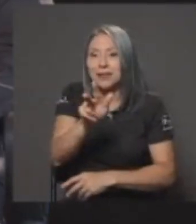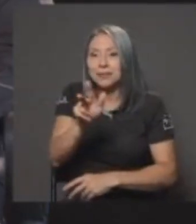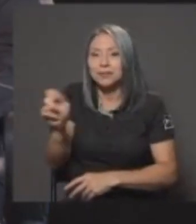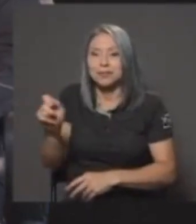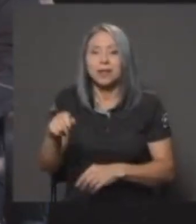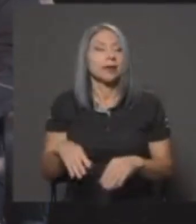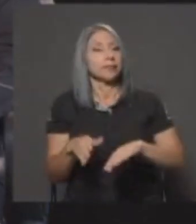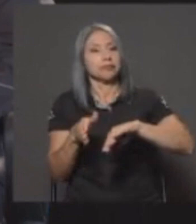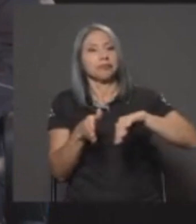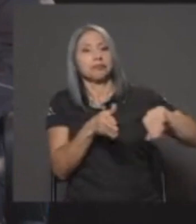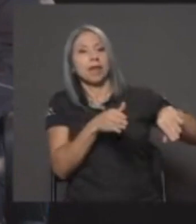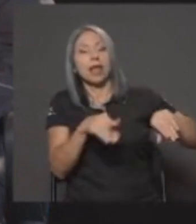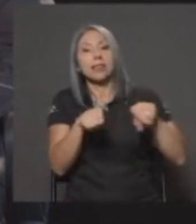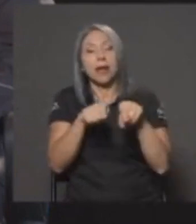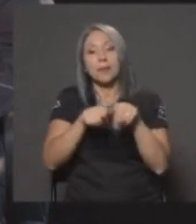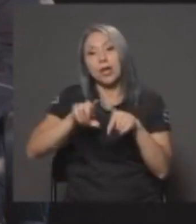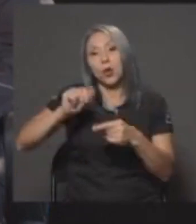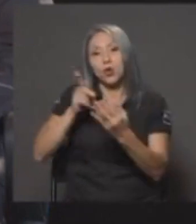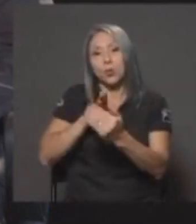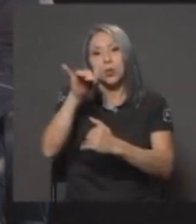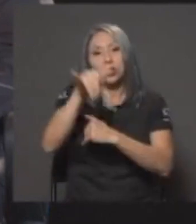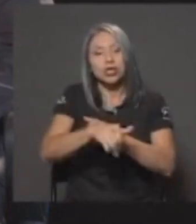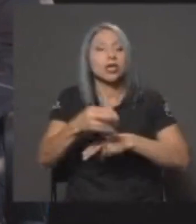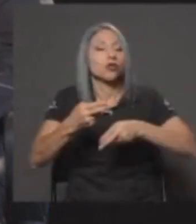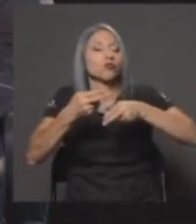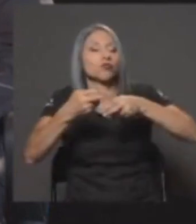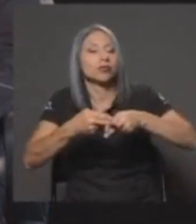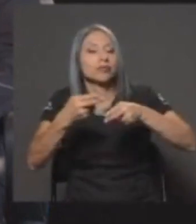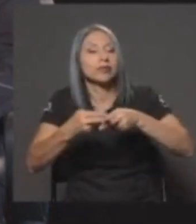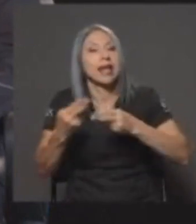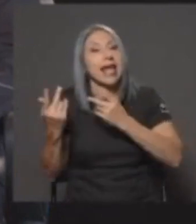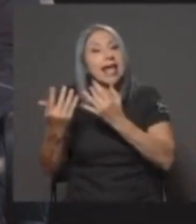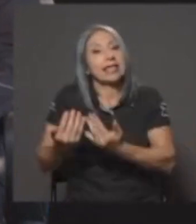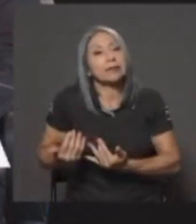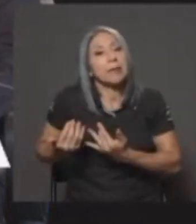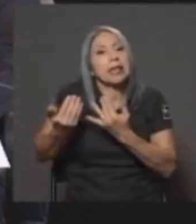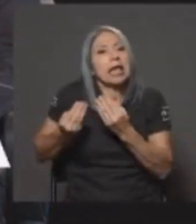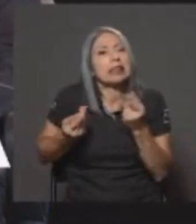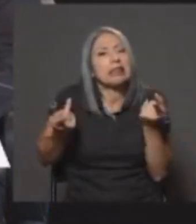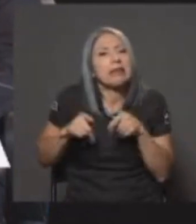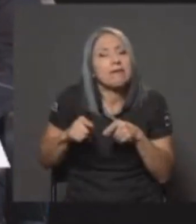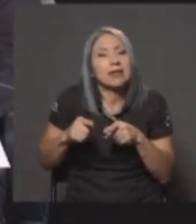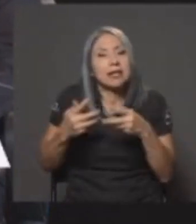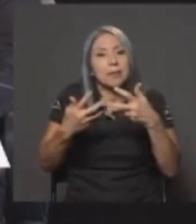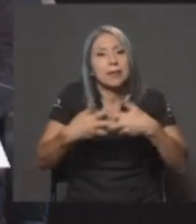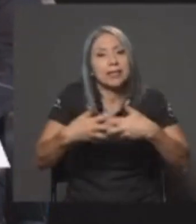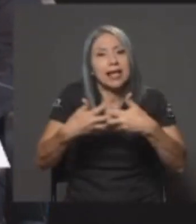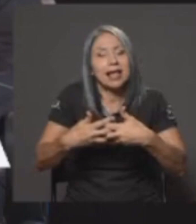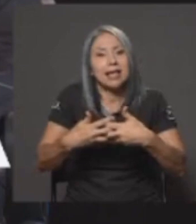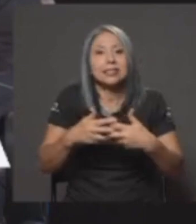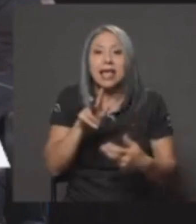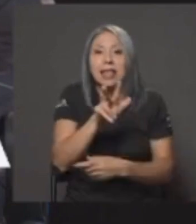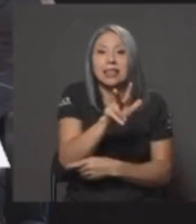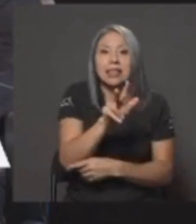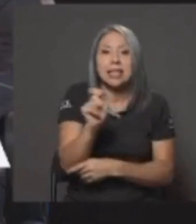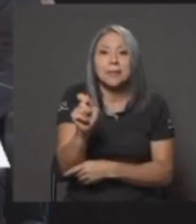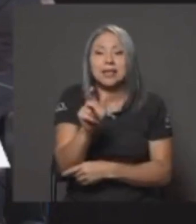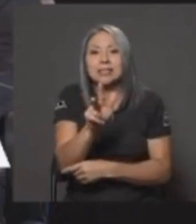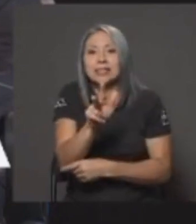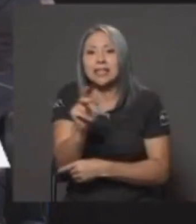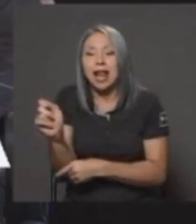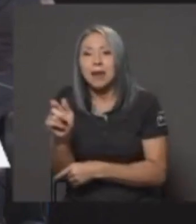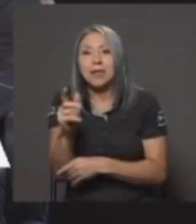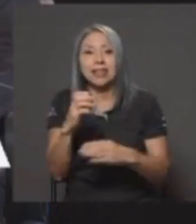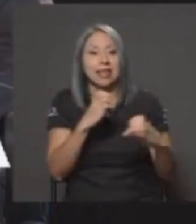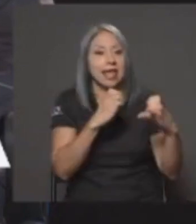bien es el de expectativas empresariales. Trimestralmente tenemos una encuesta que se le hace